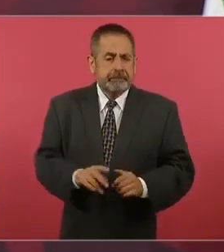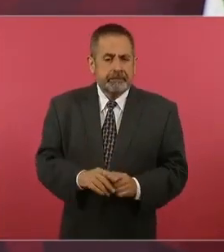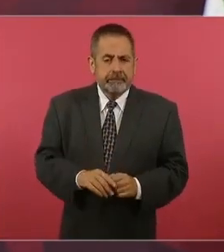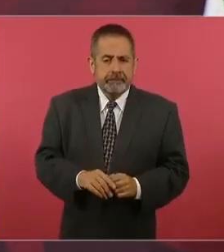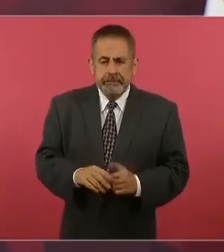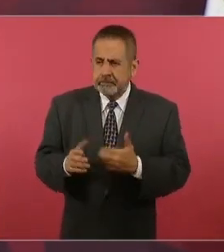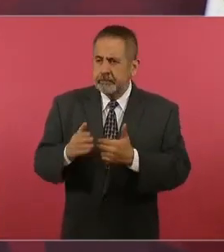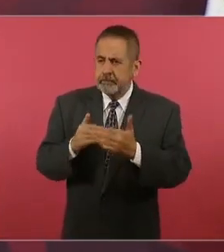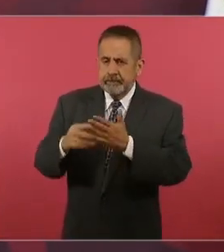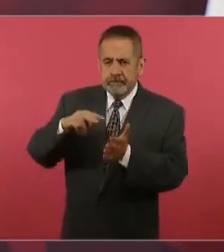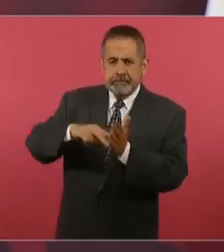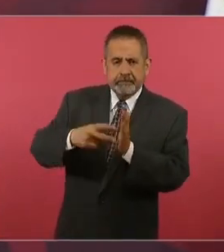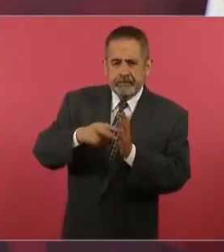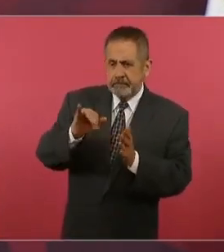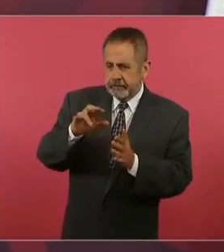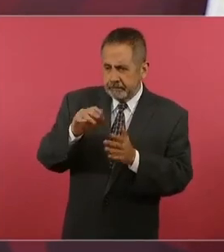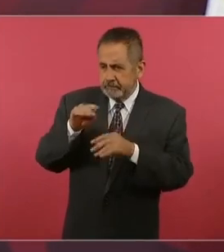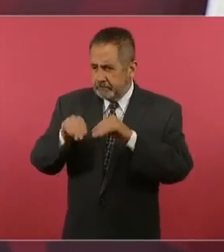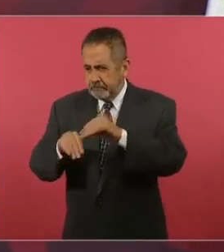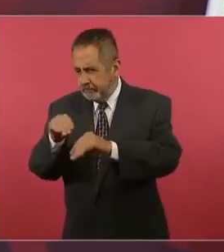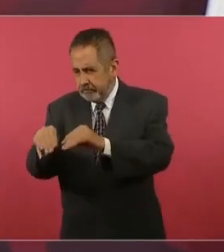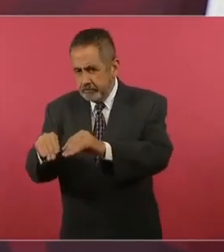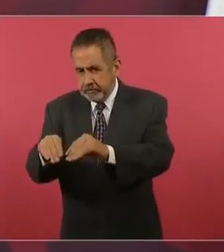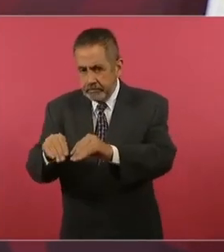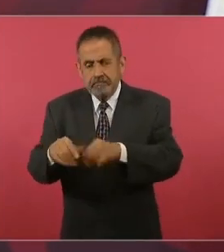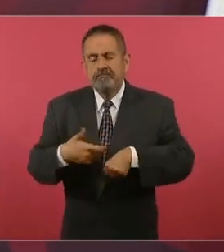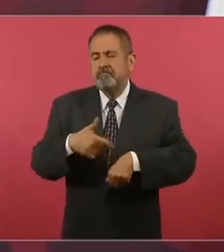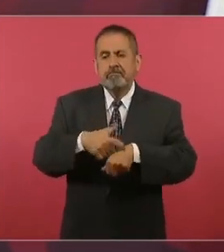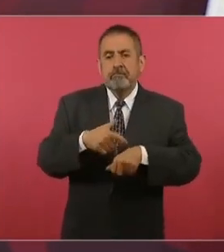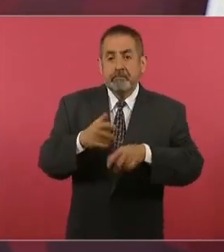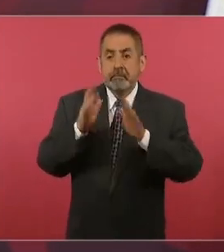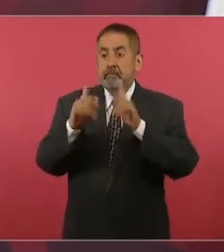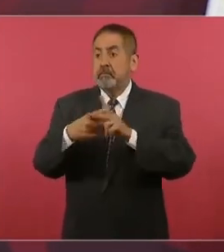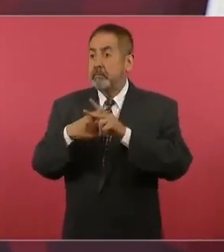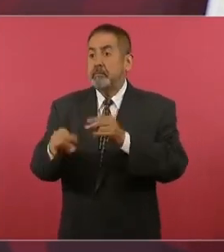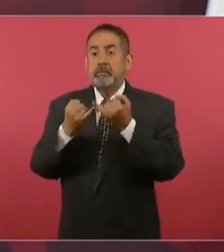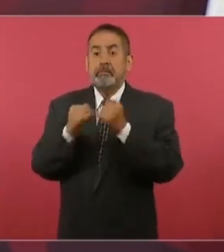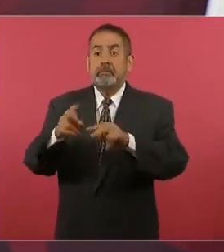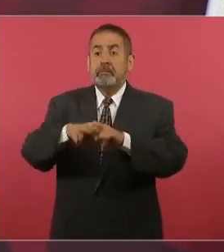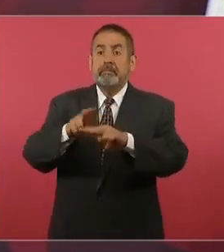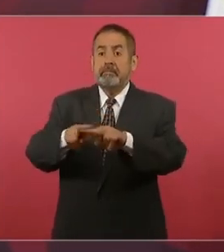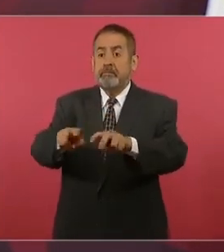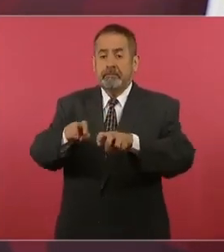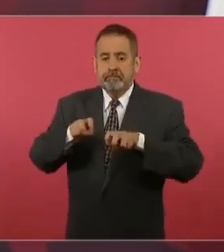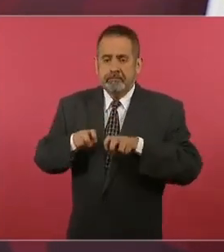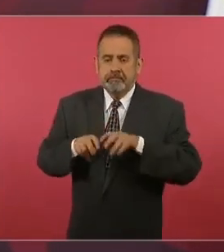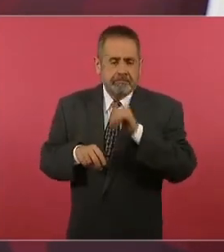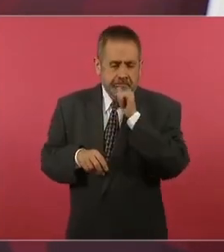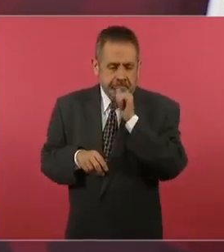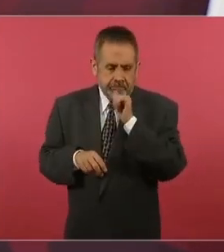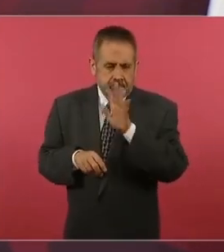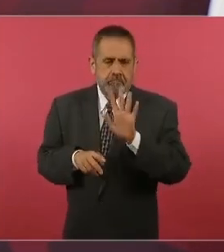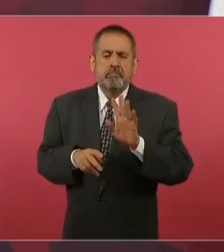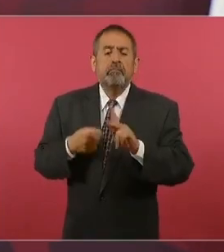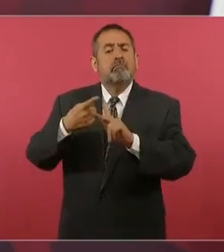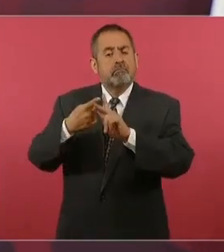la obra civil. No nos va a dar tiempo posiblemente de